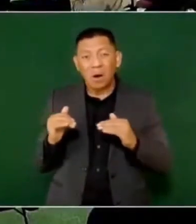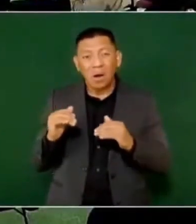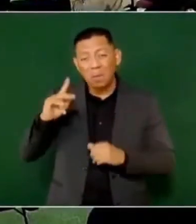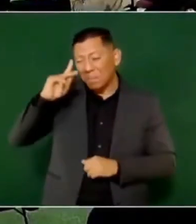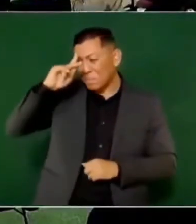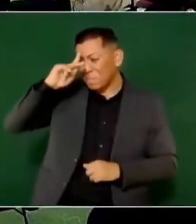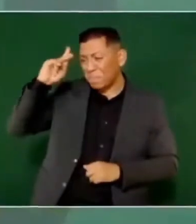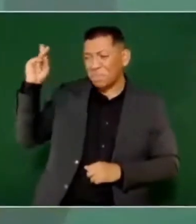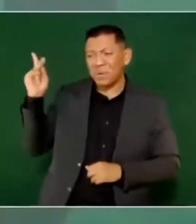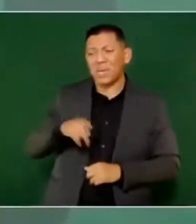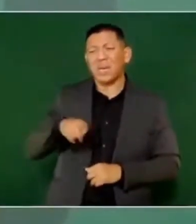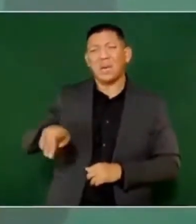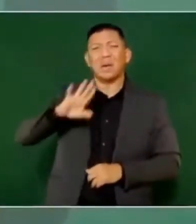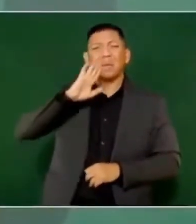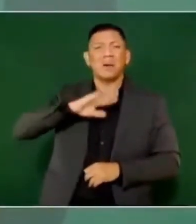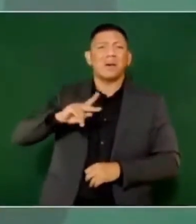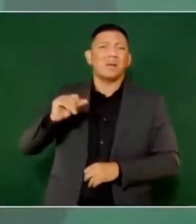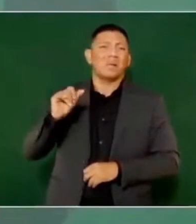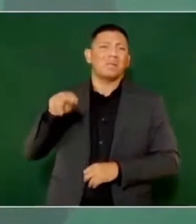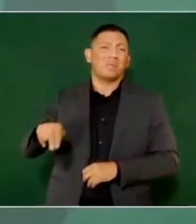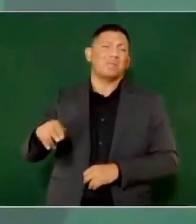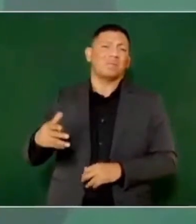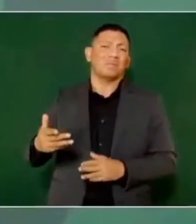Peores, en algunos casos.